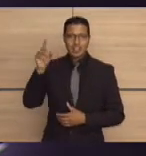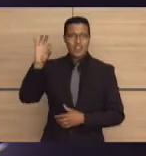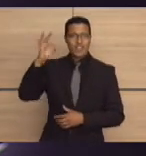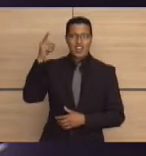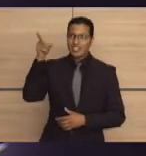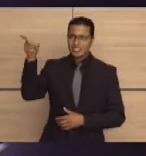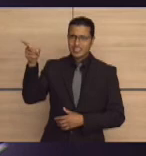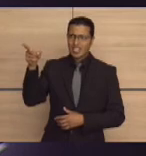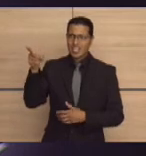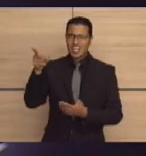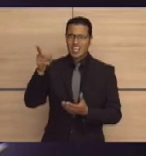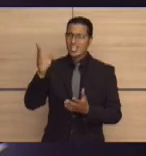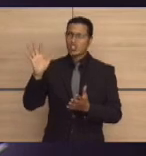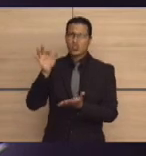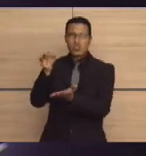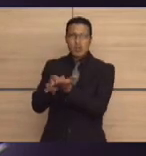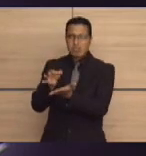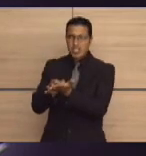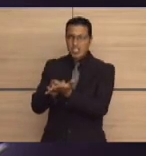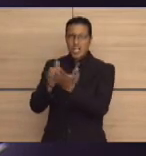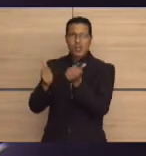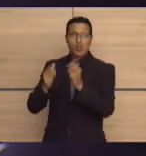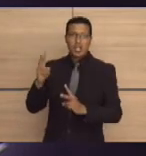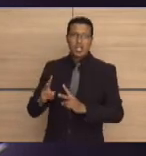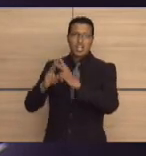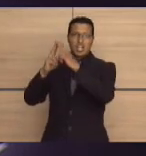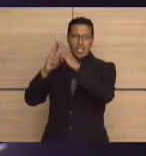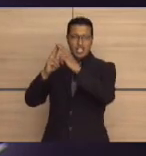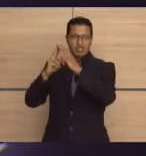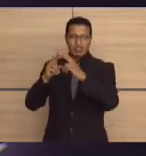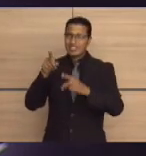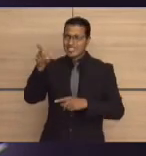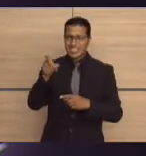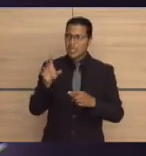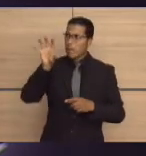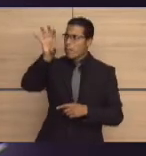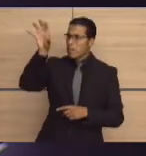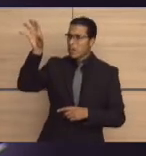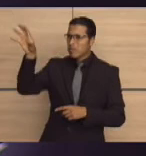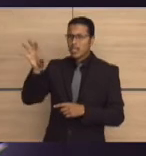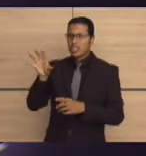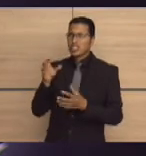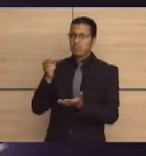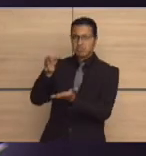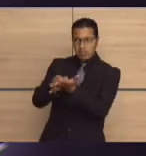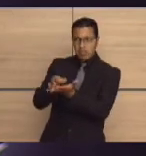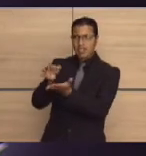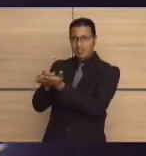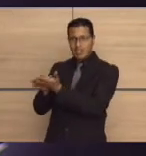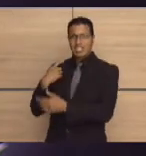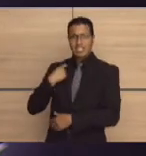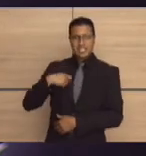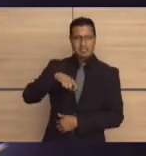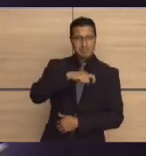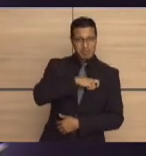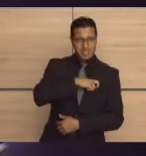tiene a París, y París es el centro, y Inglaterra tiene a Londres, y Londres es el centro, y España tiene a Madrid, y Madrid pugna